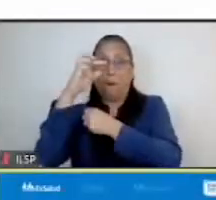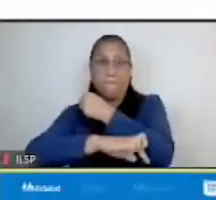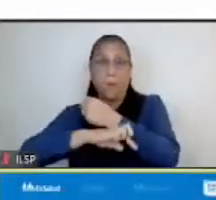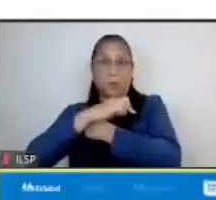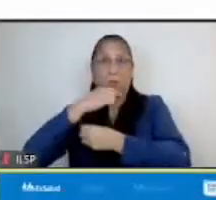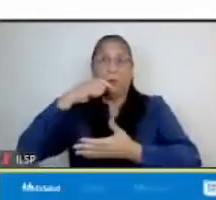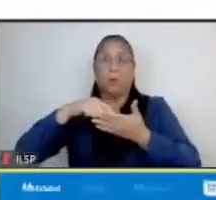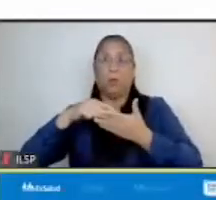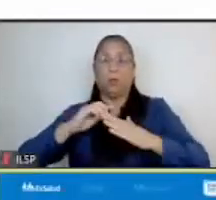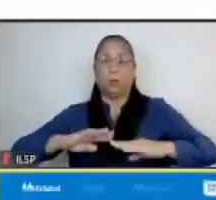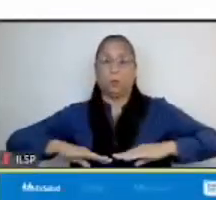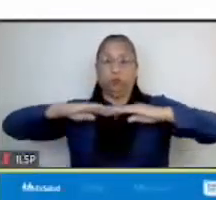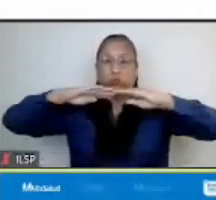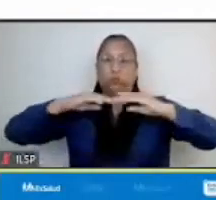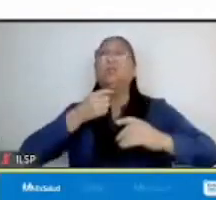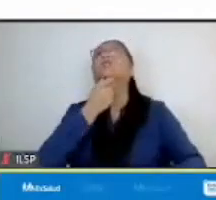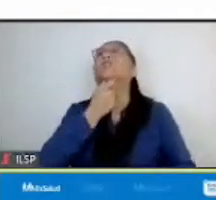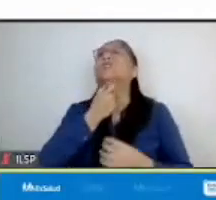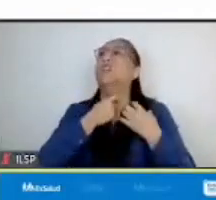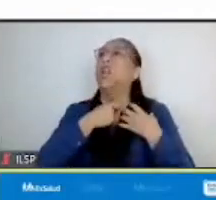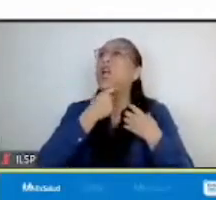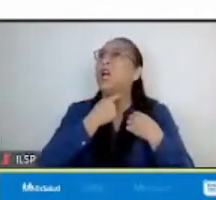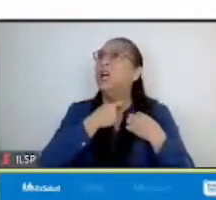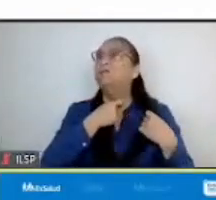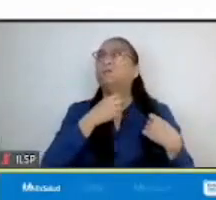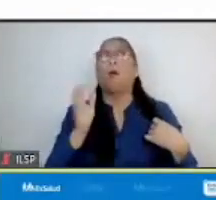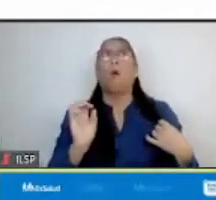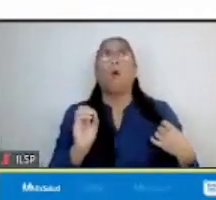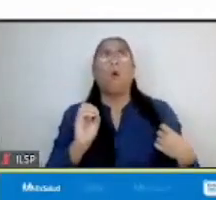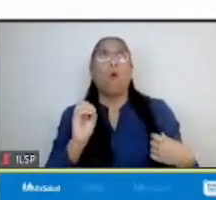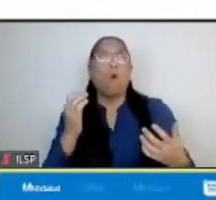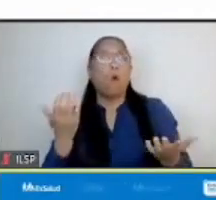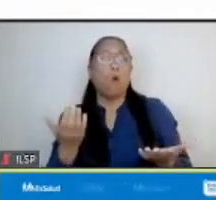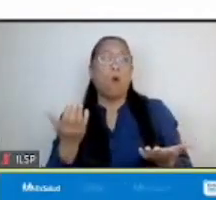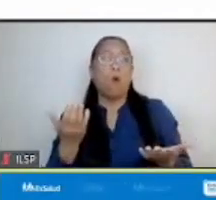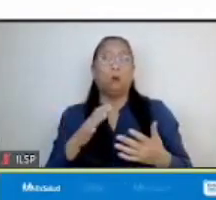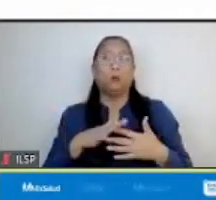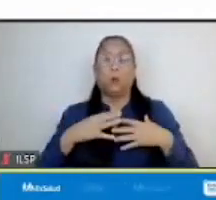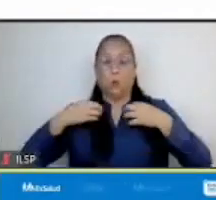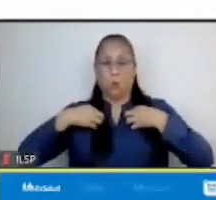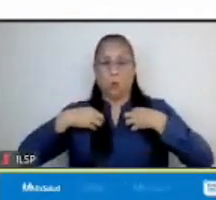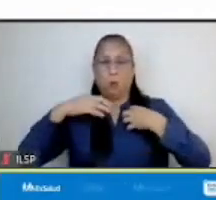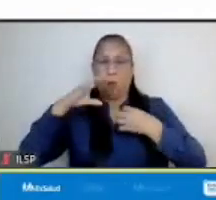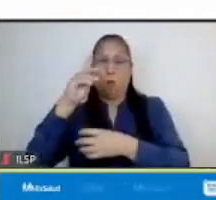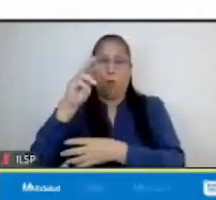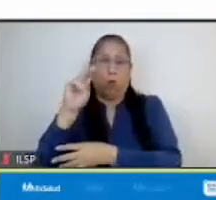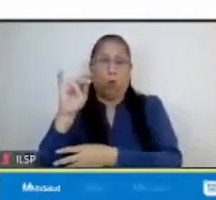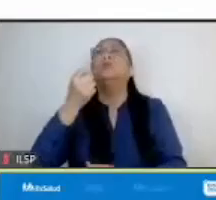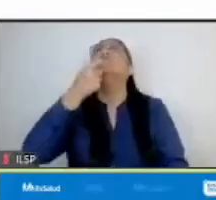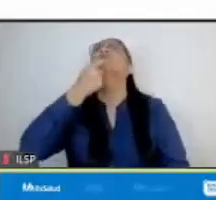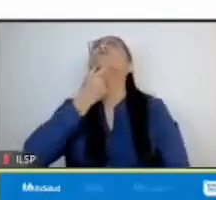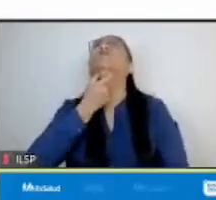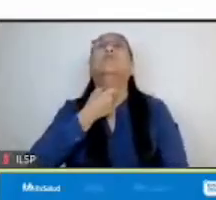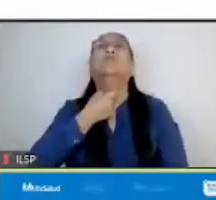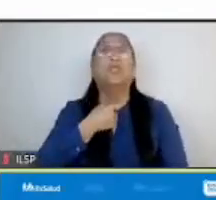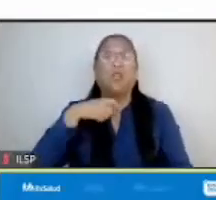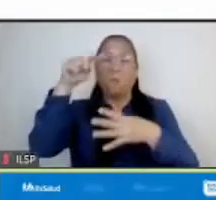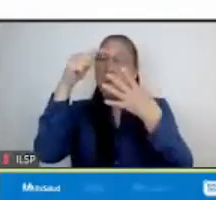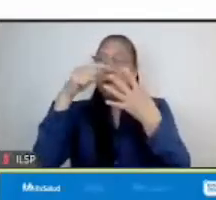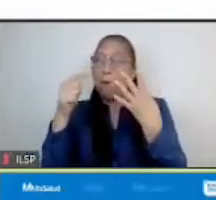respiratoria. Garganta, bien de bronquios, laringe, etcétera.